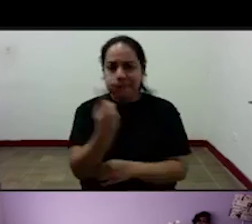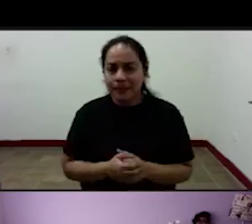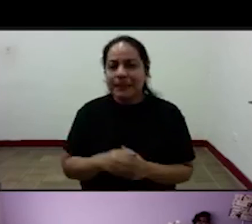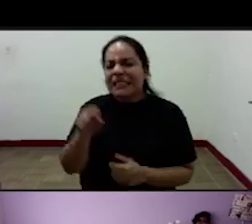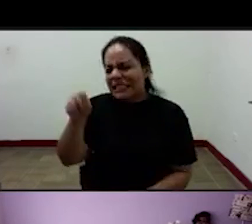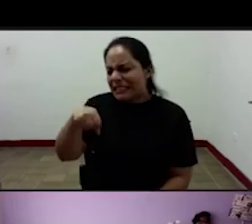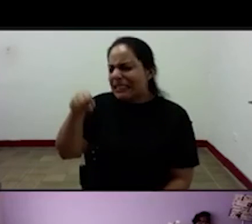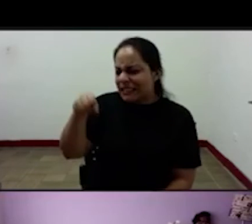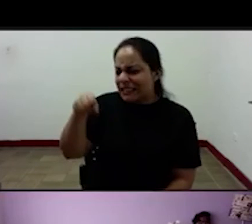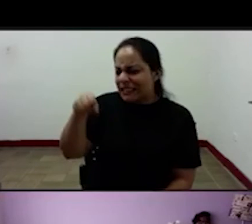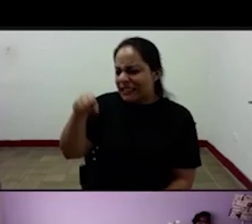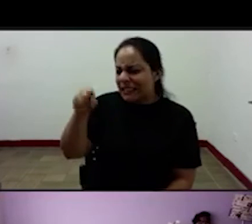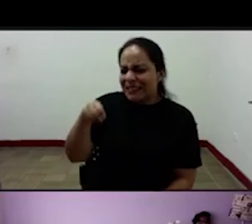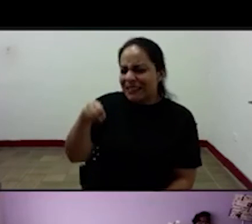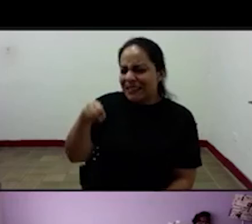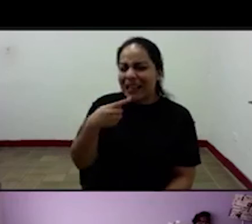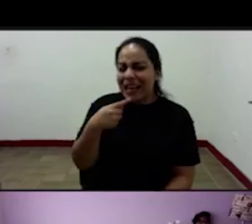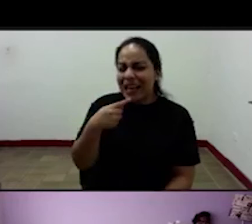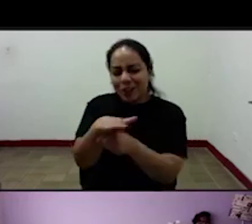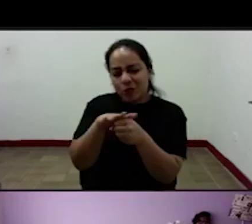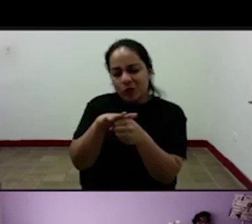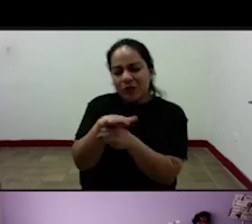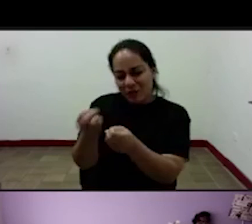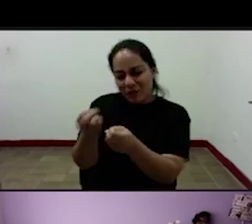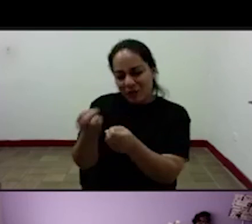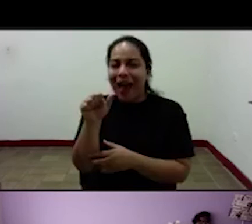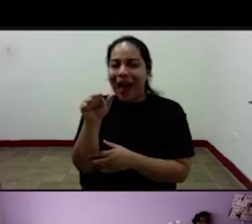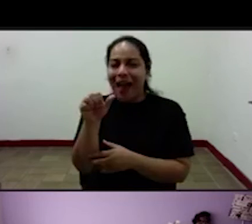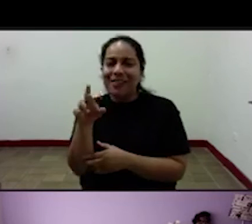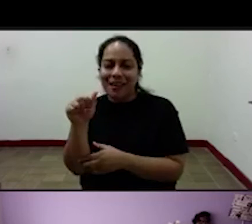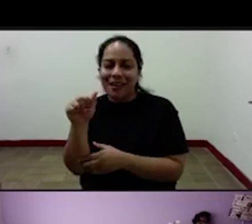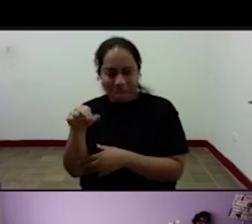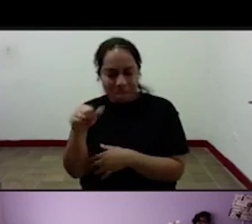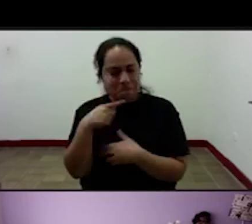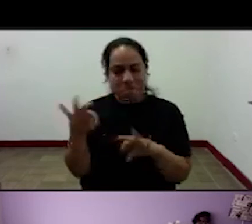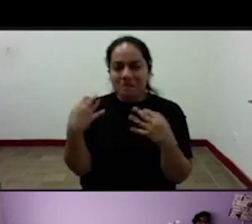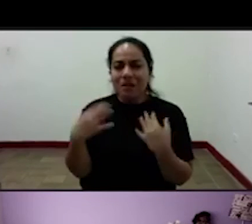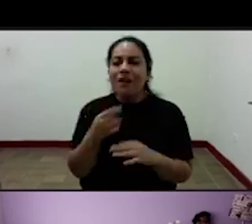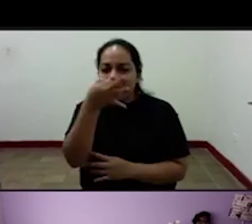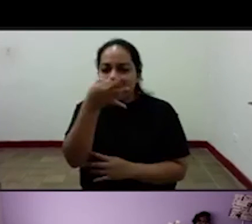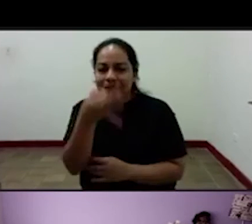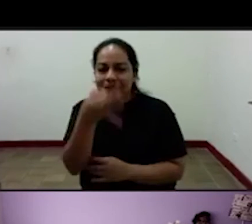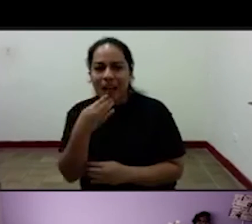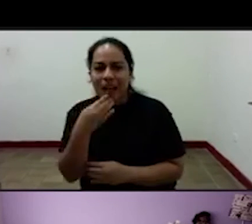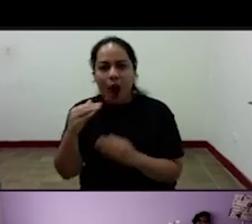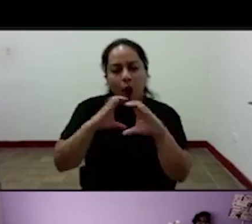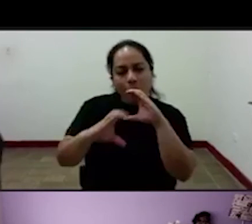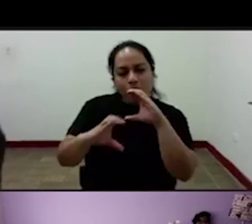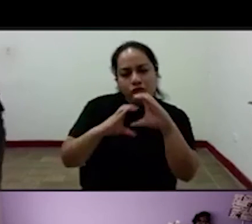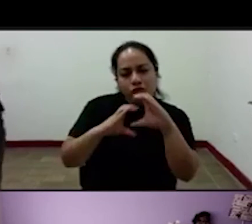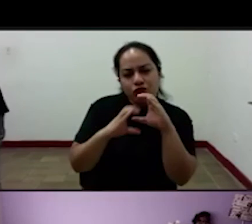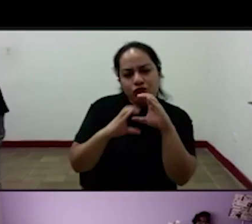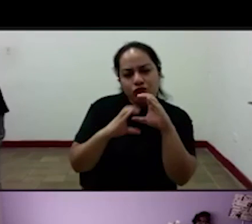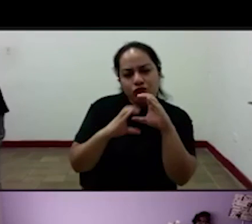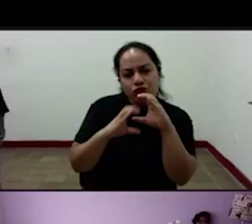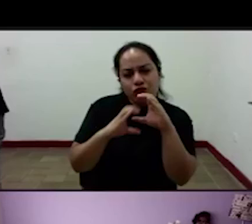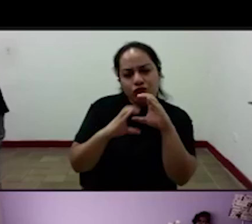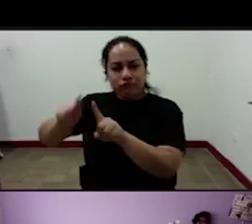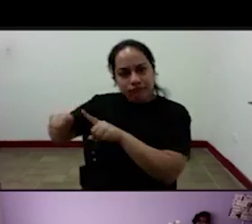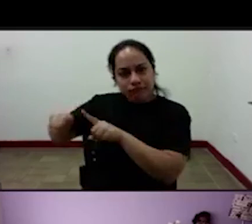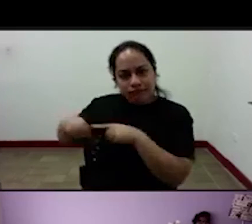esta condición que tú señalas, Adriana, de hoy estar tan mediatizados en la comunicación y en los encuentros, en